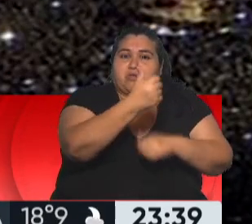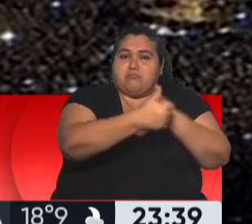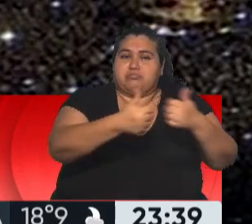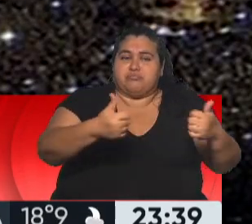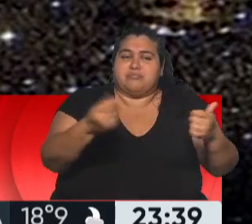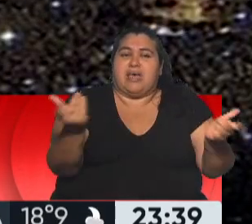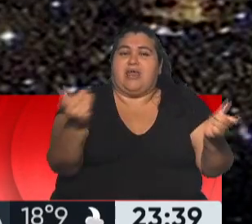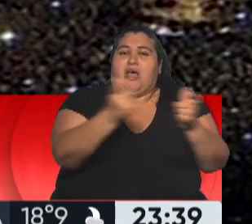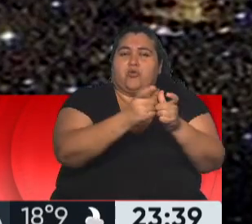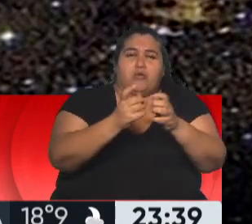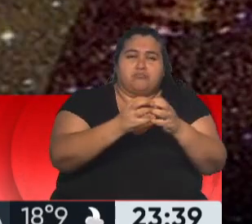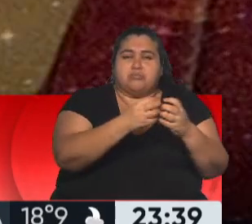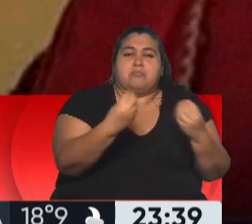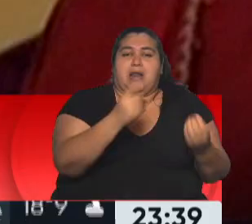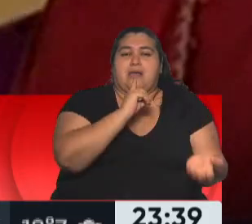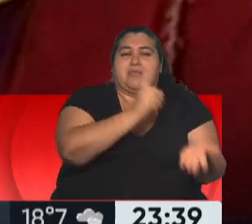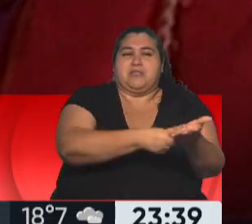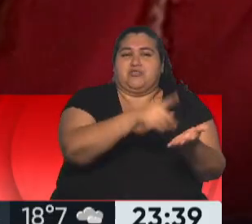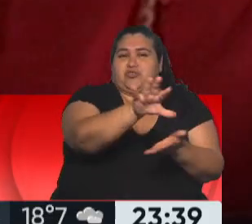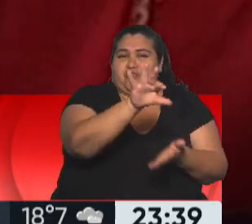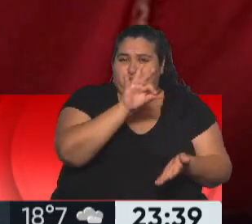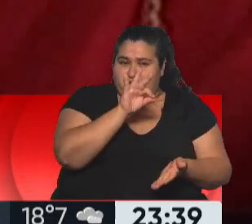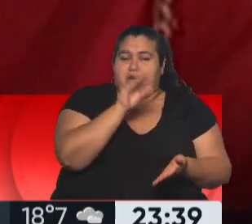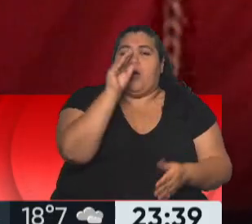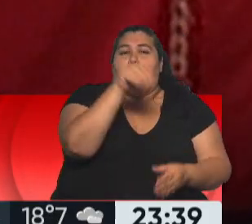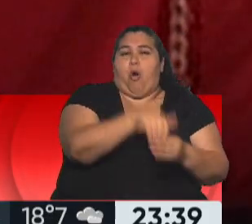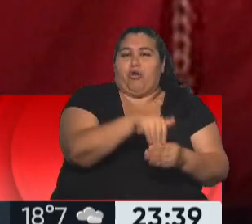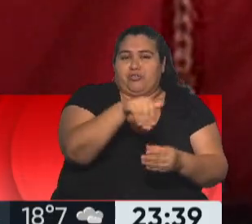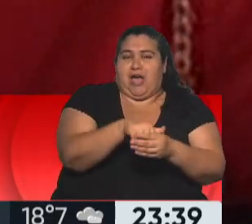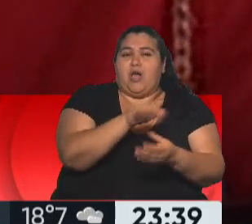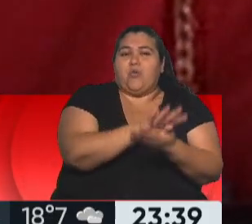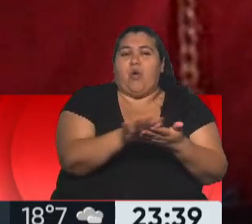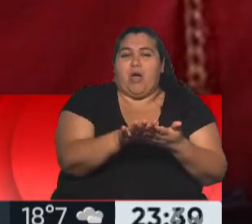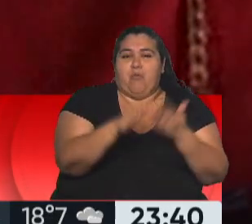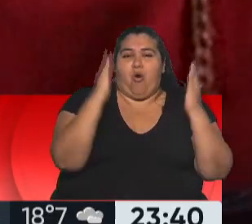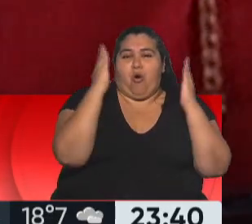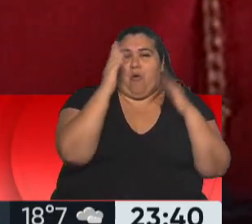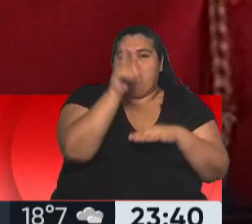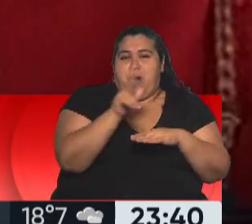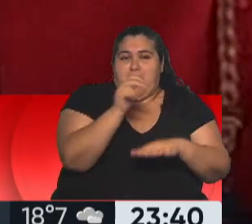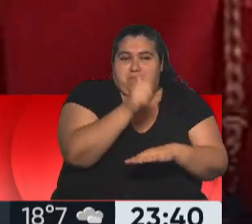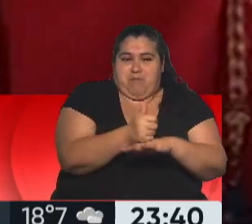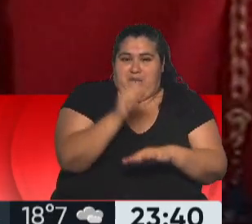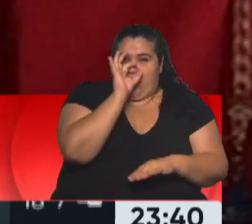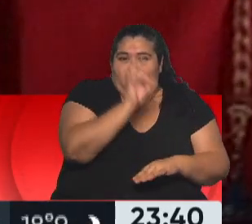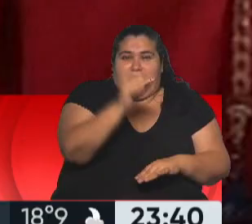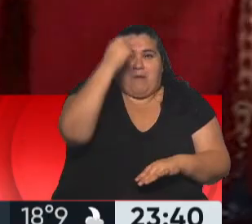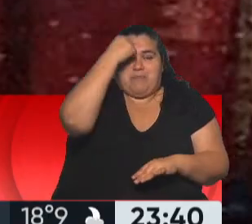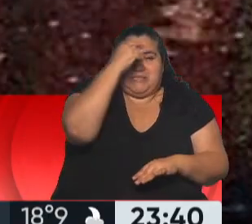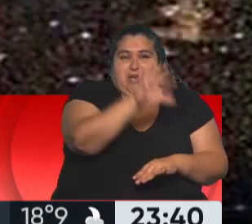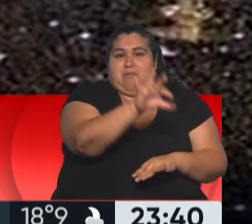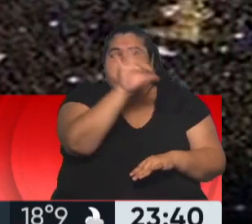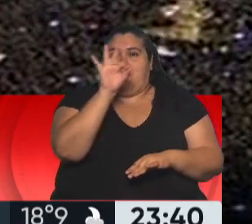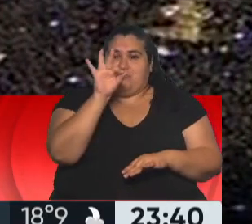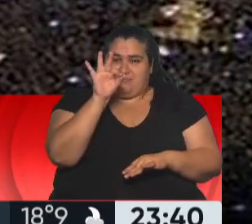se reúnen para tomar esta decisión y votar al nuevo Papa, sin imaginar que él mismo iba a ser el elegido. Algo que